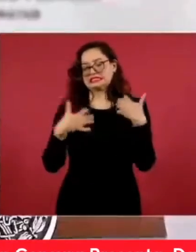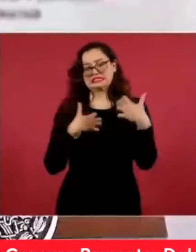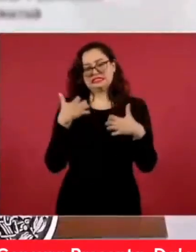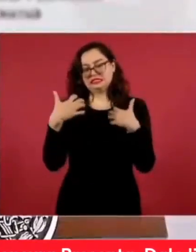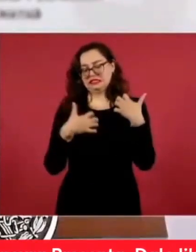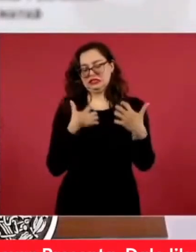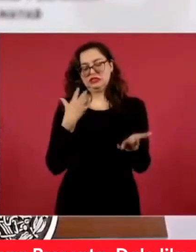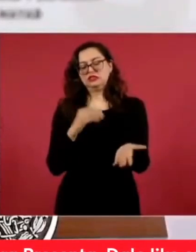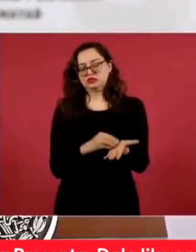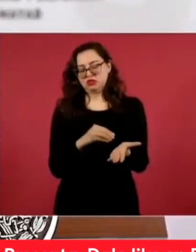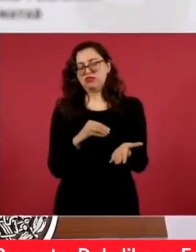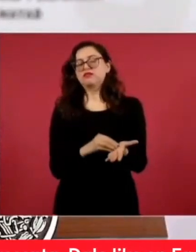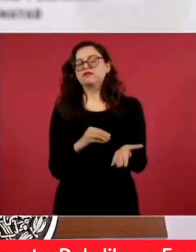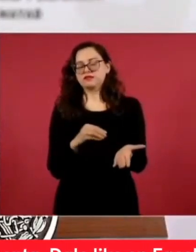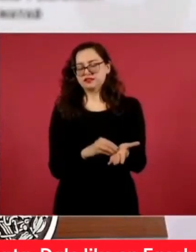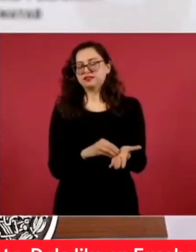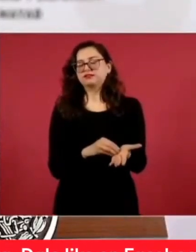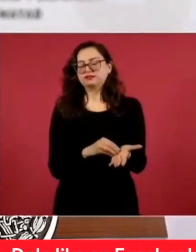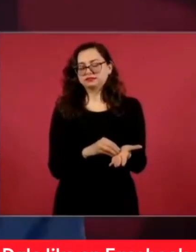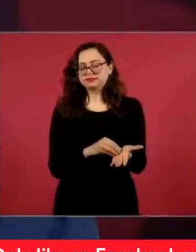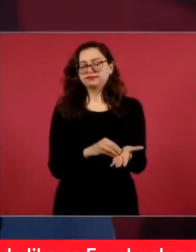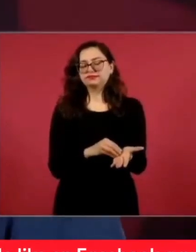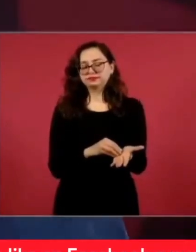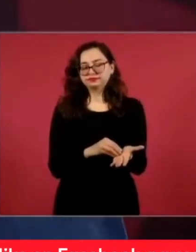lo que